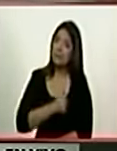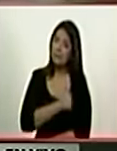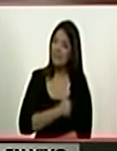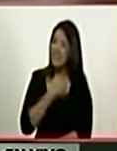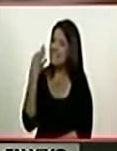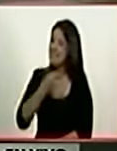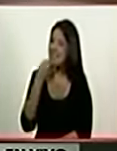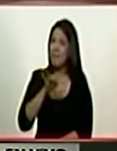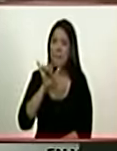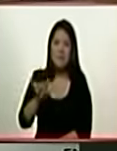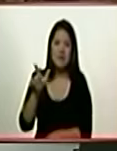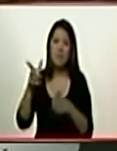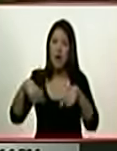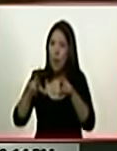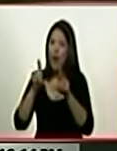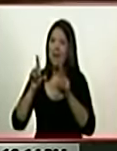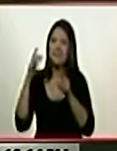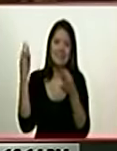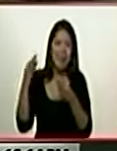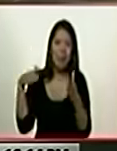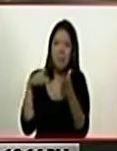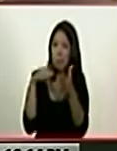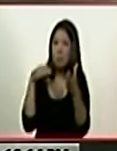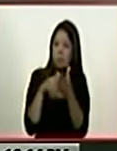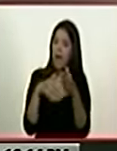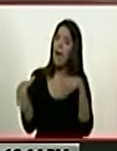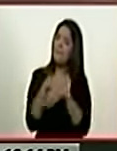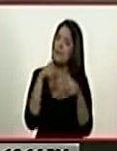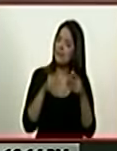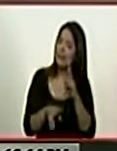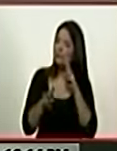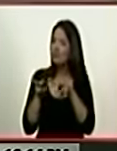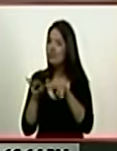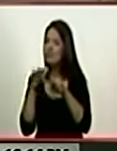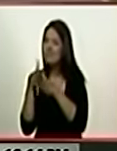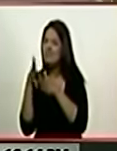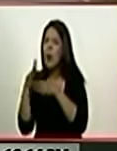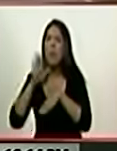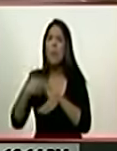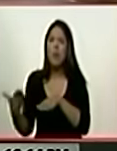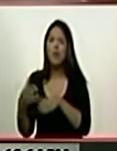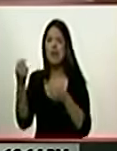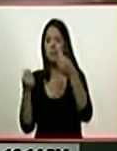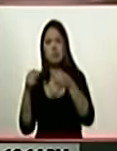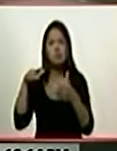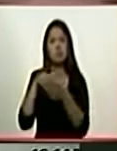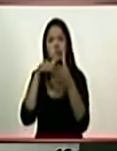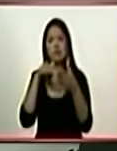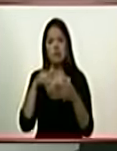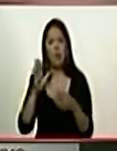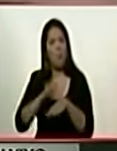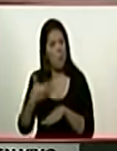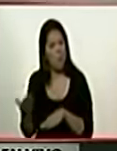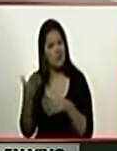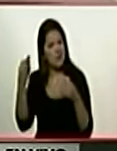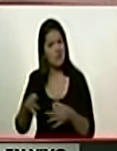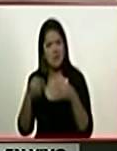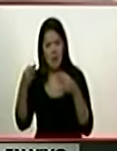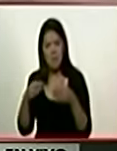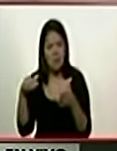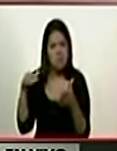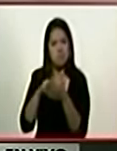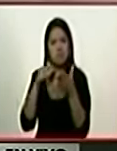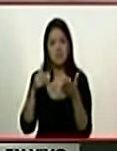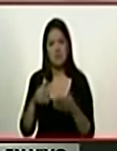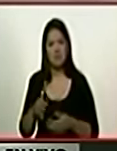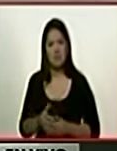vía. ¿Han podido determinar a través del ministerio qué está causando esta gran cantidad de accidentes de tránsito que a veces